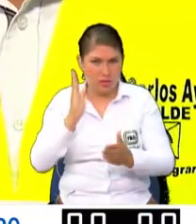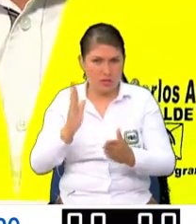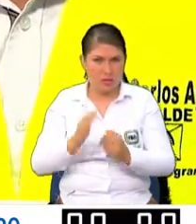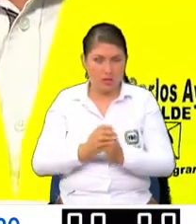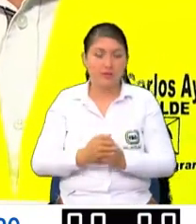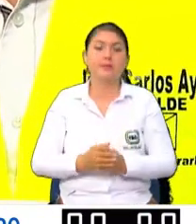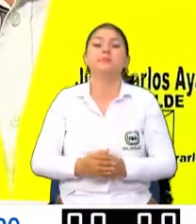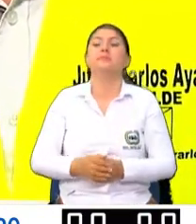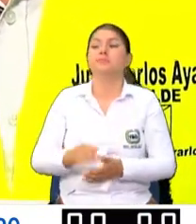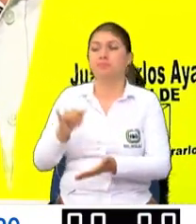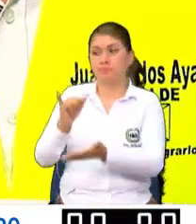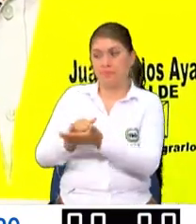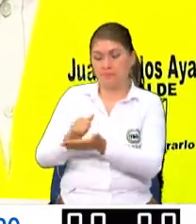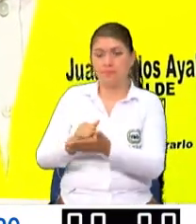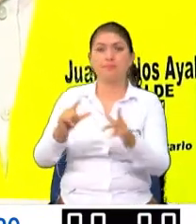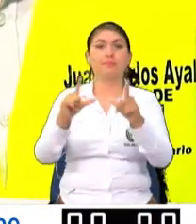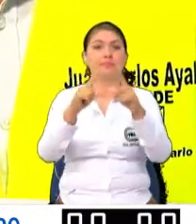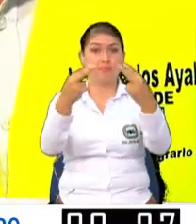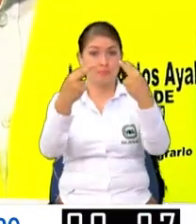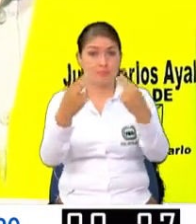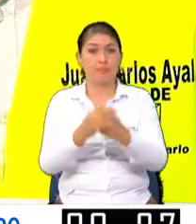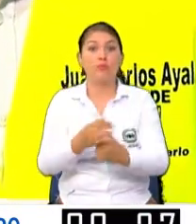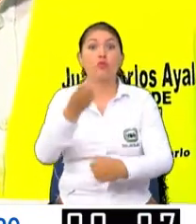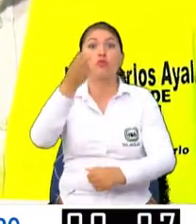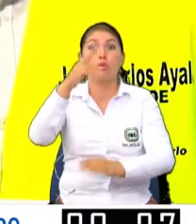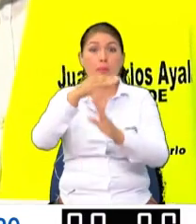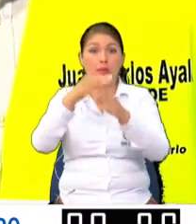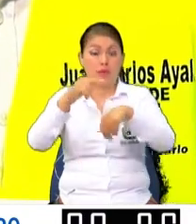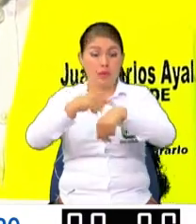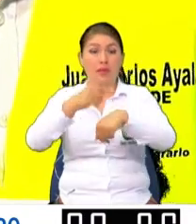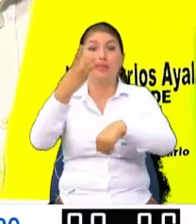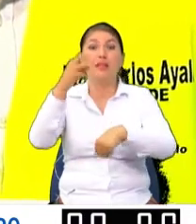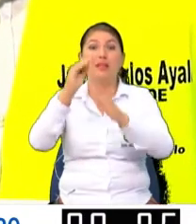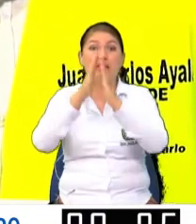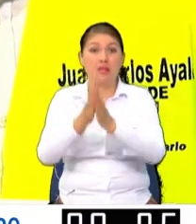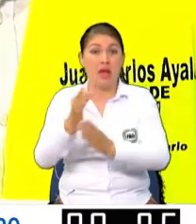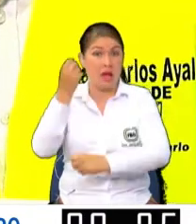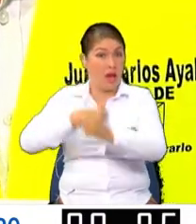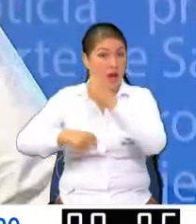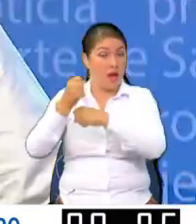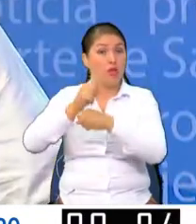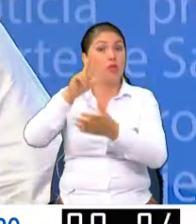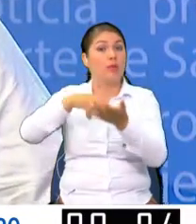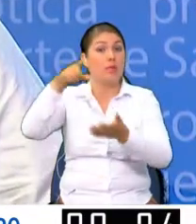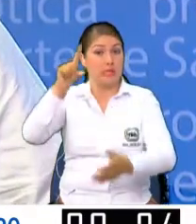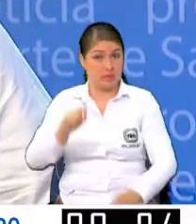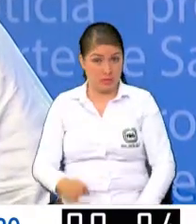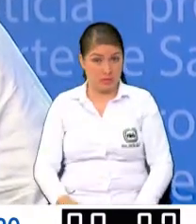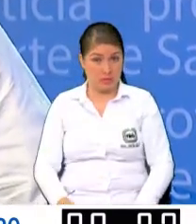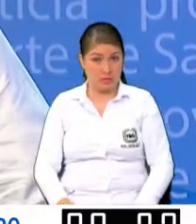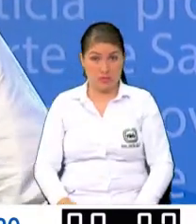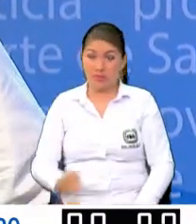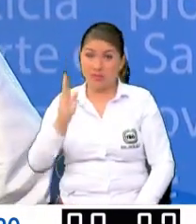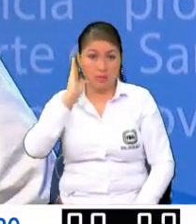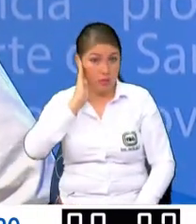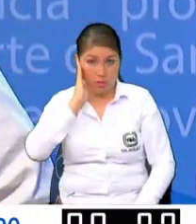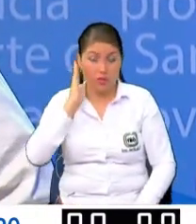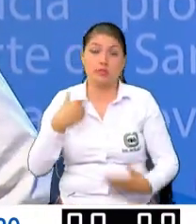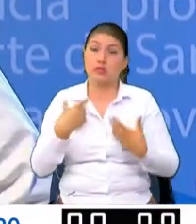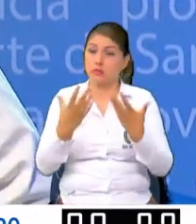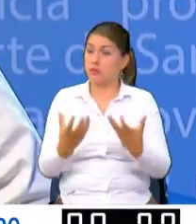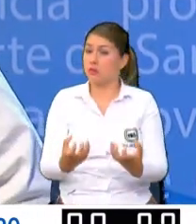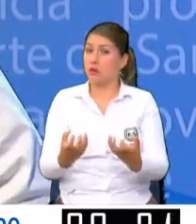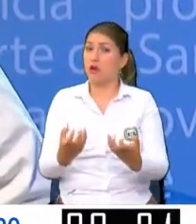precisamente juan carlos y televidentes 12 del día 30 de diciembre del año 2016 no solamente la telefonía celular pero yo sí quiero